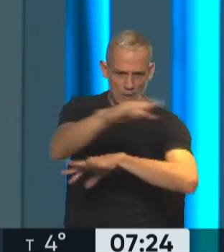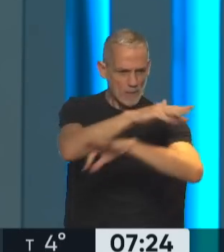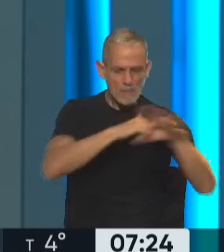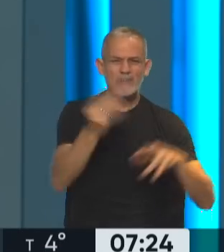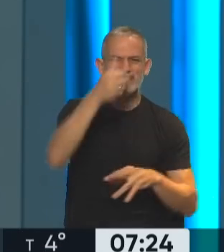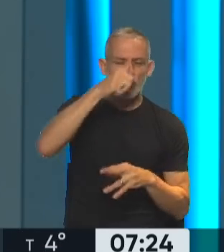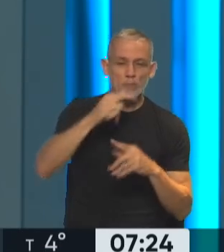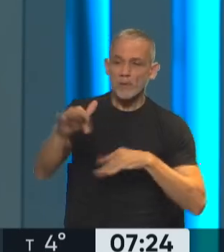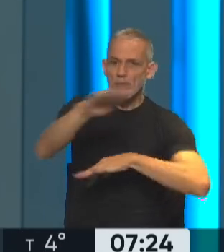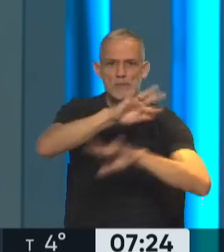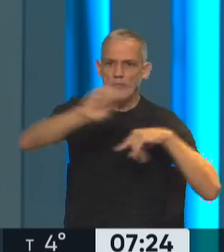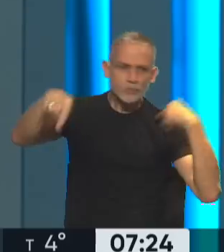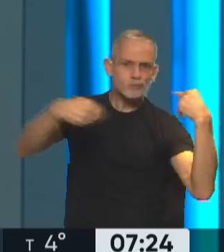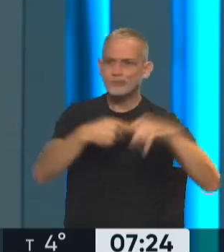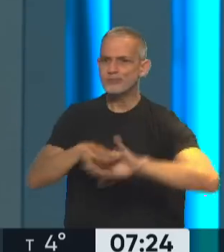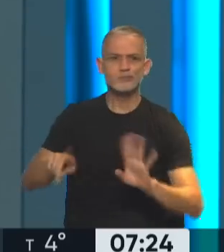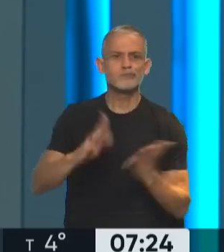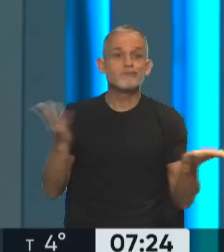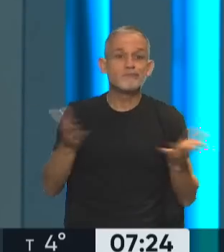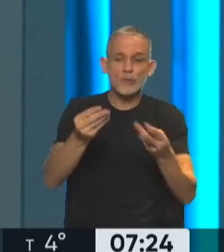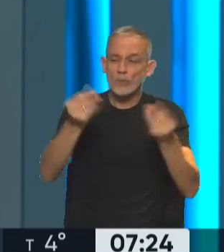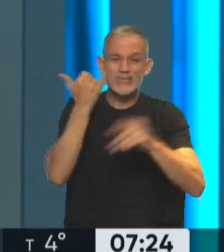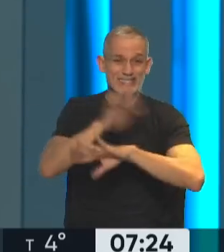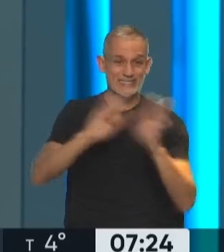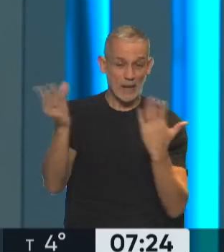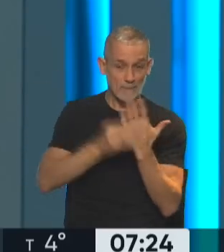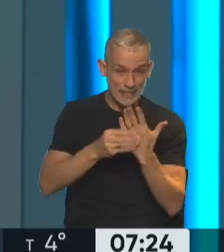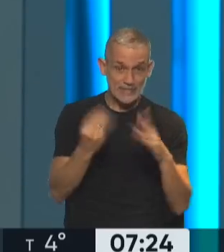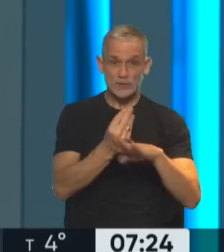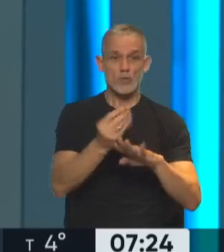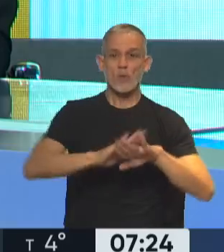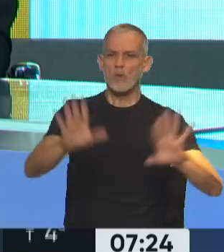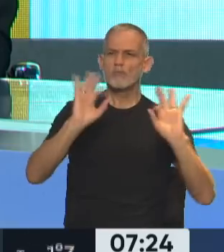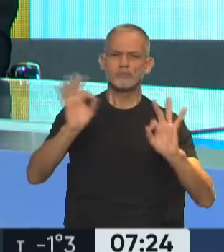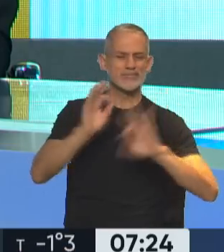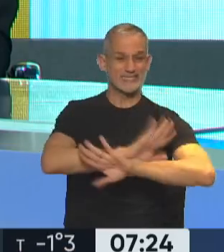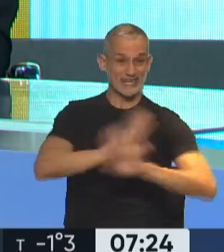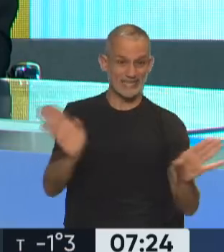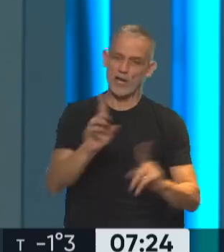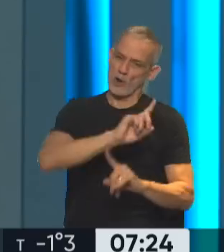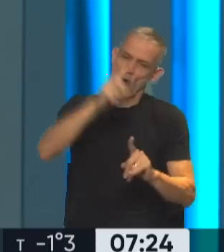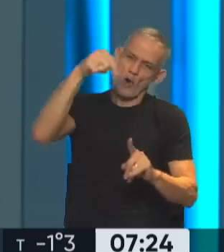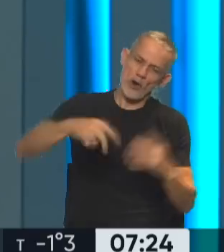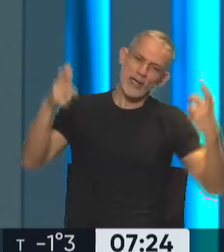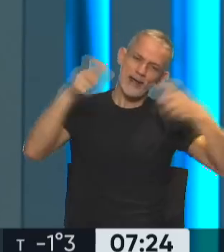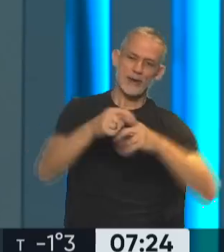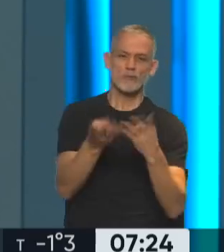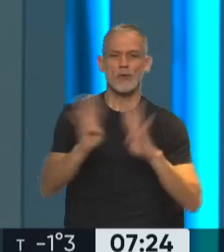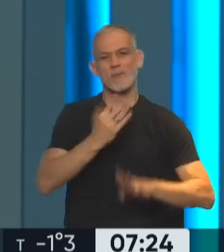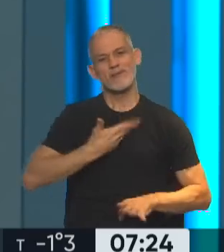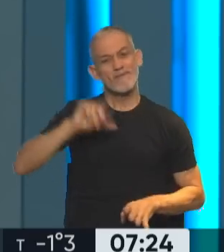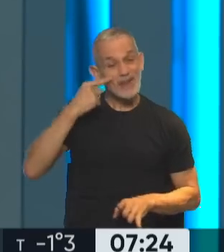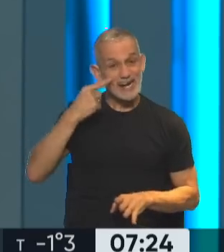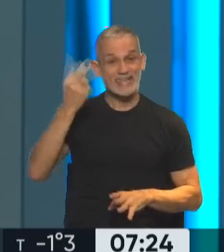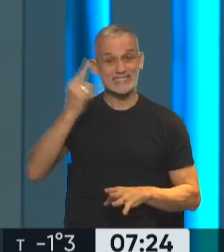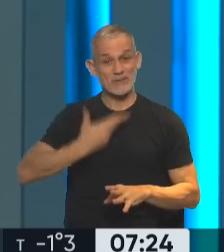durante el fin de semana, ¿se evapora con la designación de Silvina Batakis como ministra de Economía? No. ¿O hoy, en la reunión entre Alberto Fernández